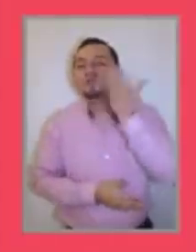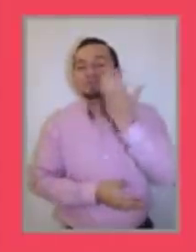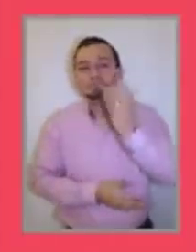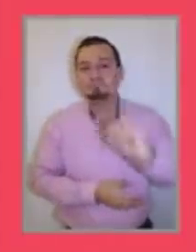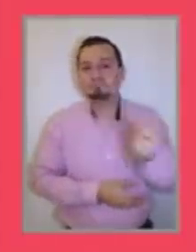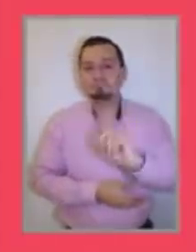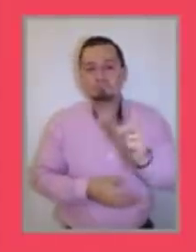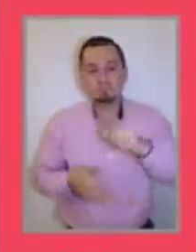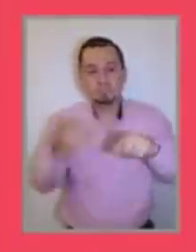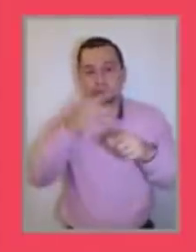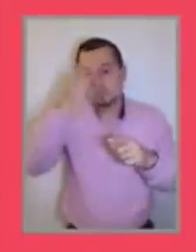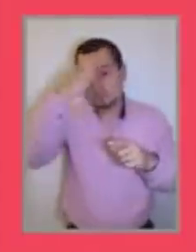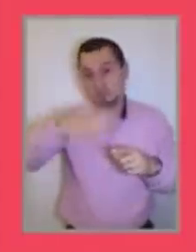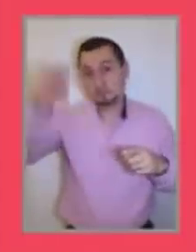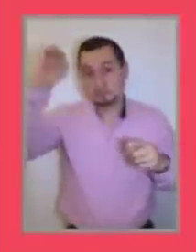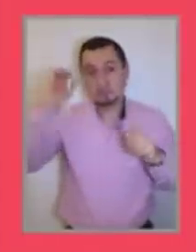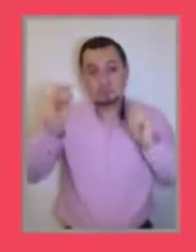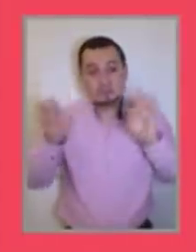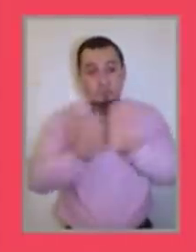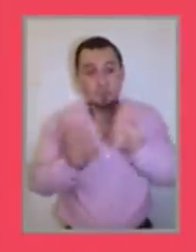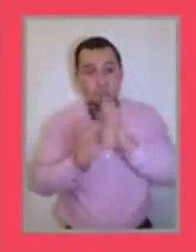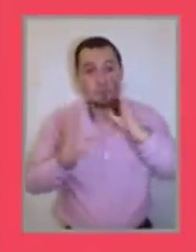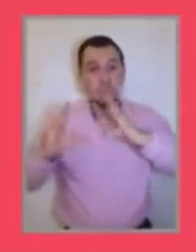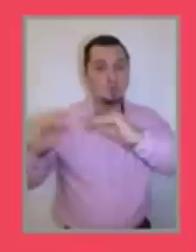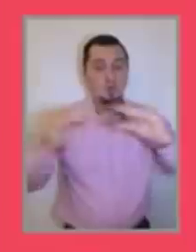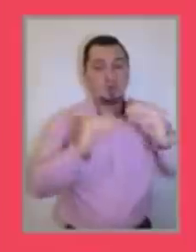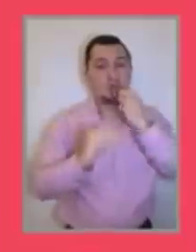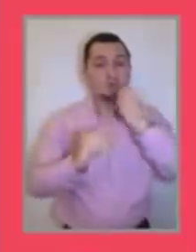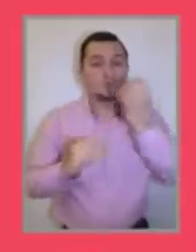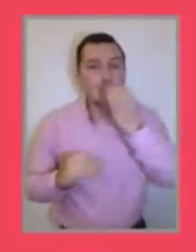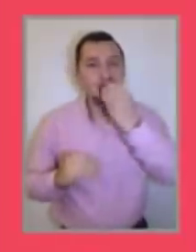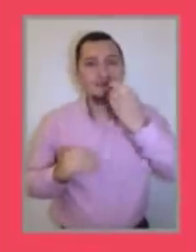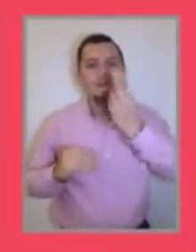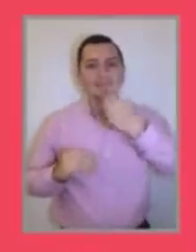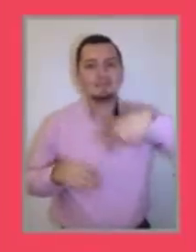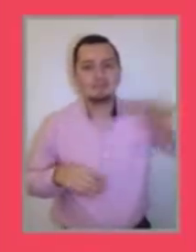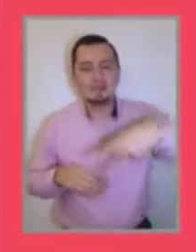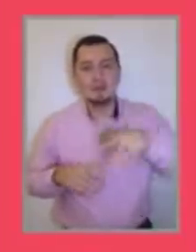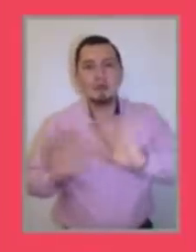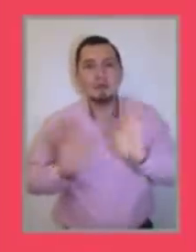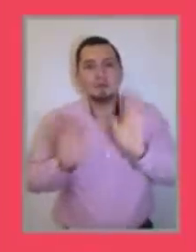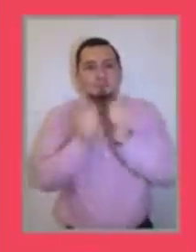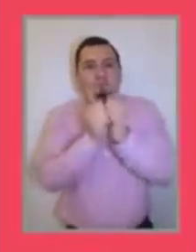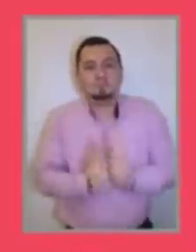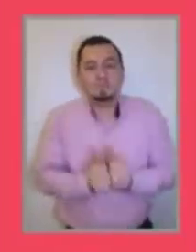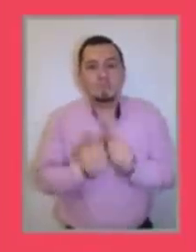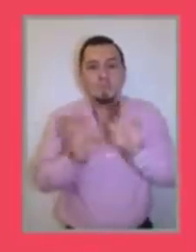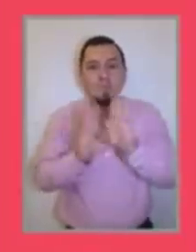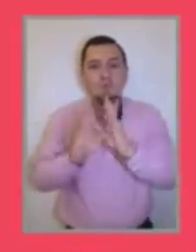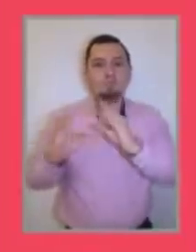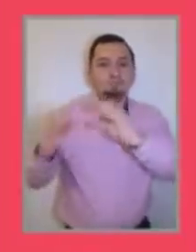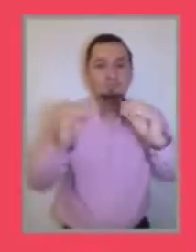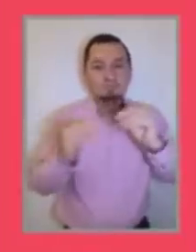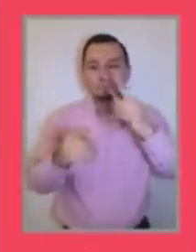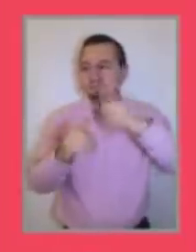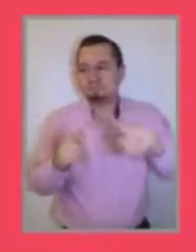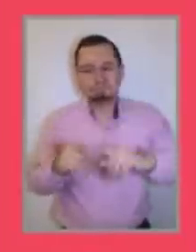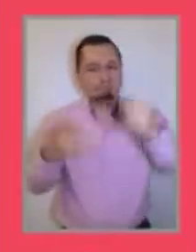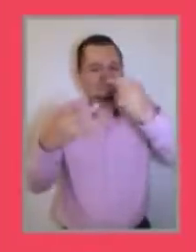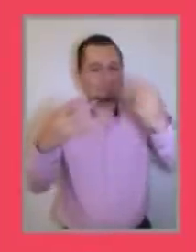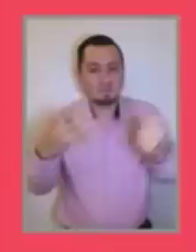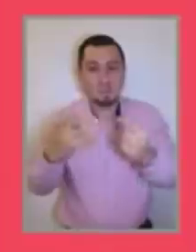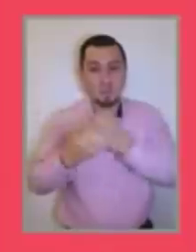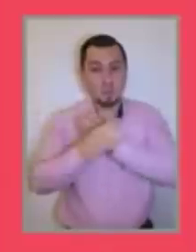impedimento para poder acceder a un proceso de formación integral en materia de desarrollo personal. Es decir, la